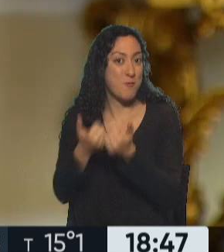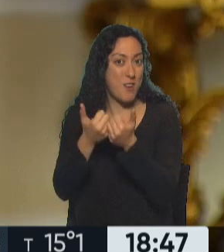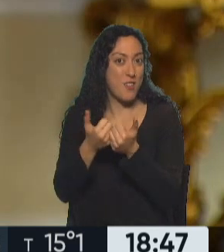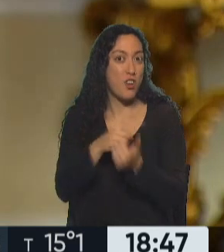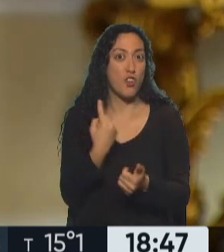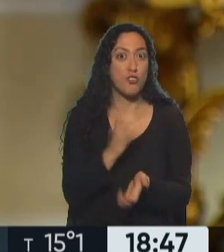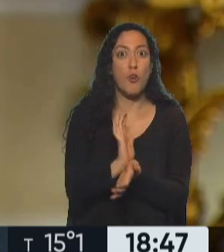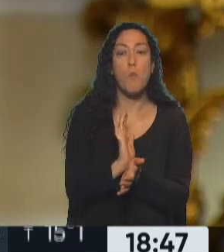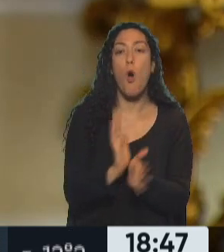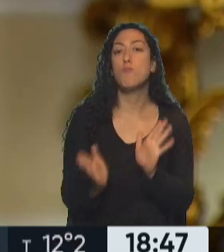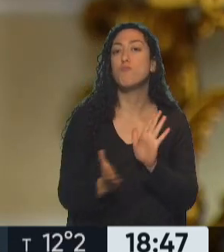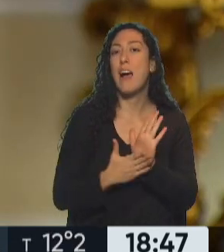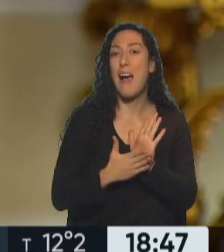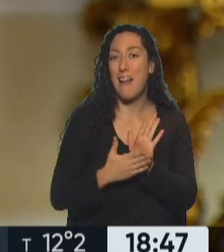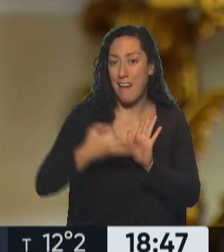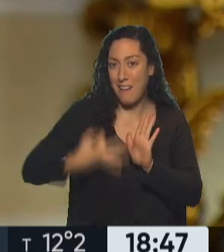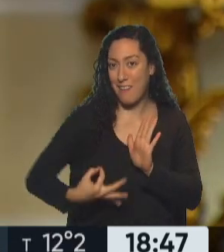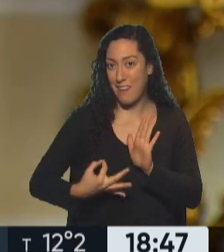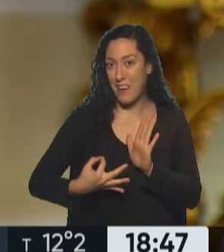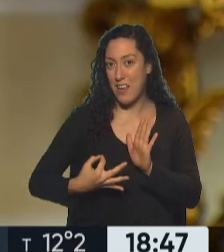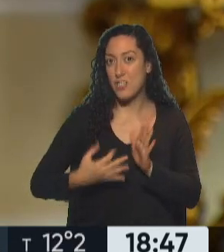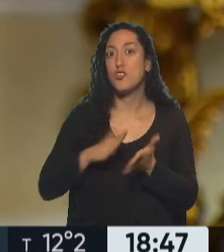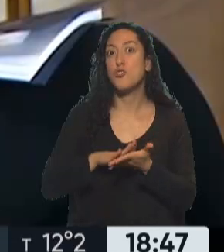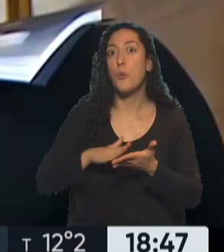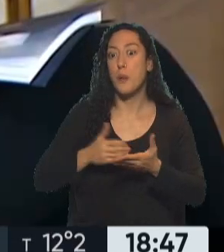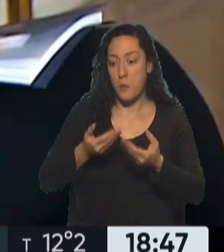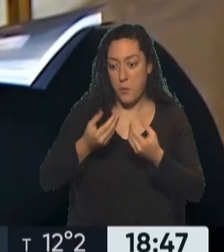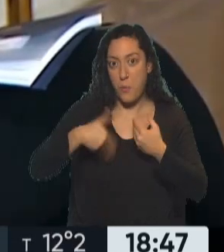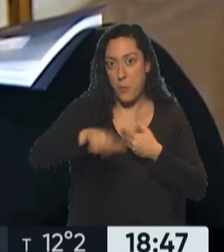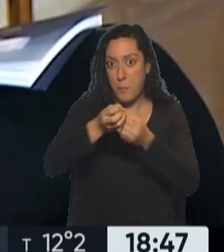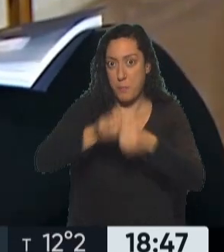garante en esos procesos de paz que están por reiniciarse.